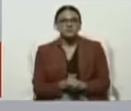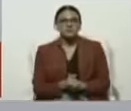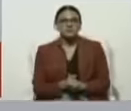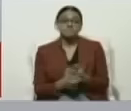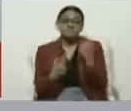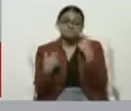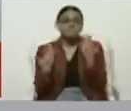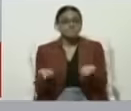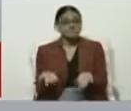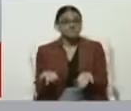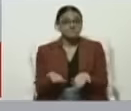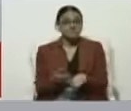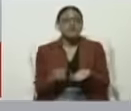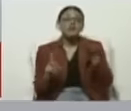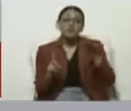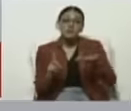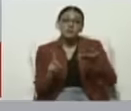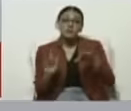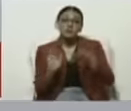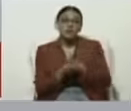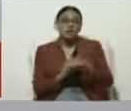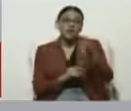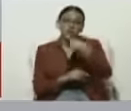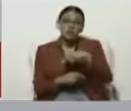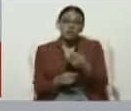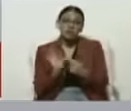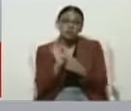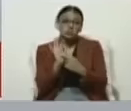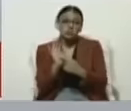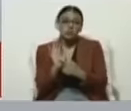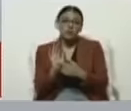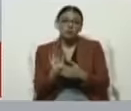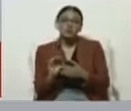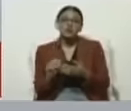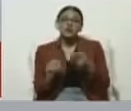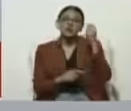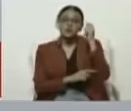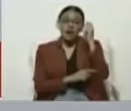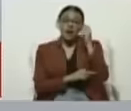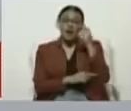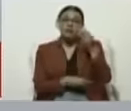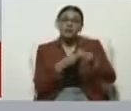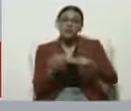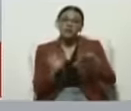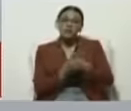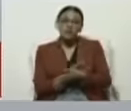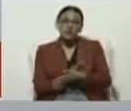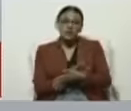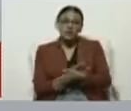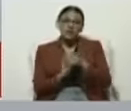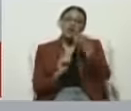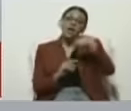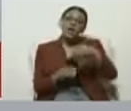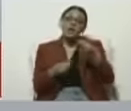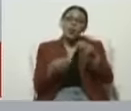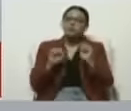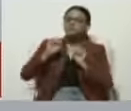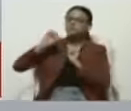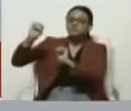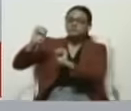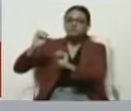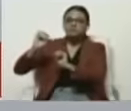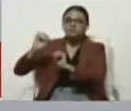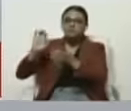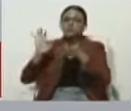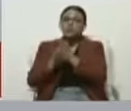Fíjense, lo más importante del planteamiento hecho ayer por la alcaldesa y por los alcaldes fue su rechazo a la violencia,